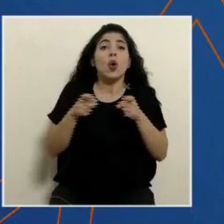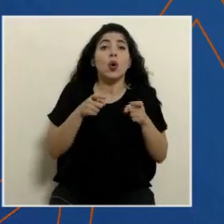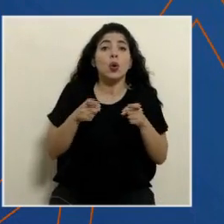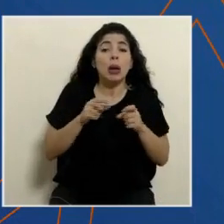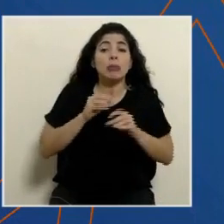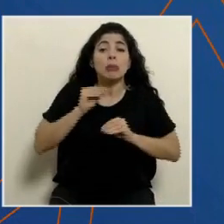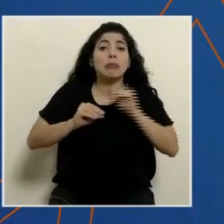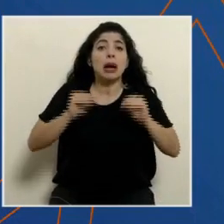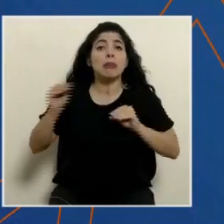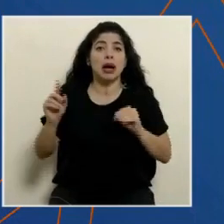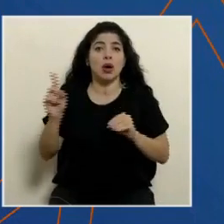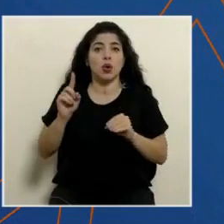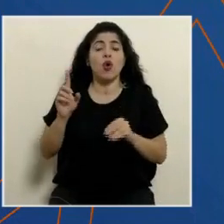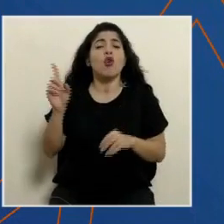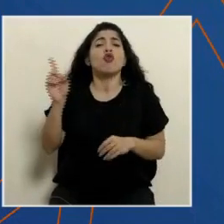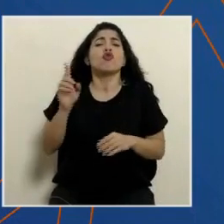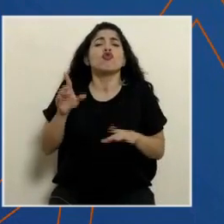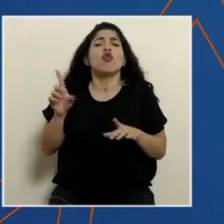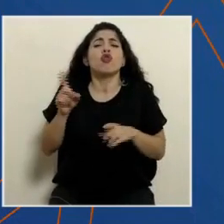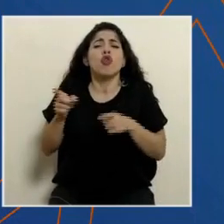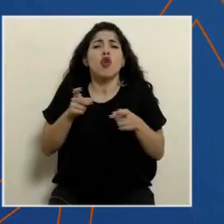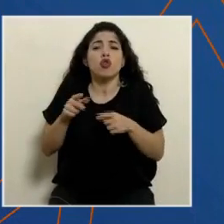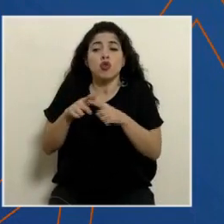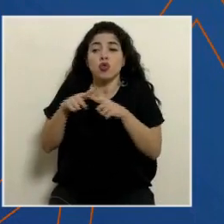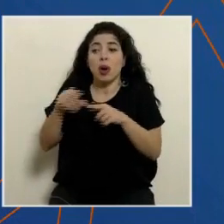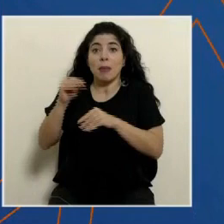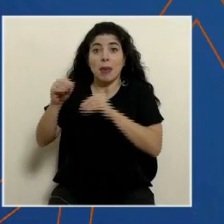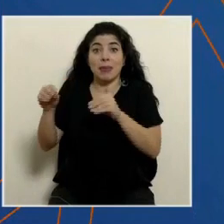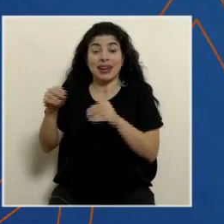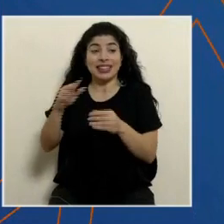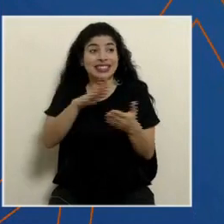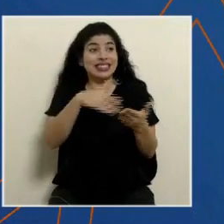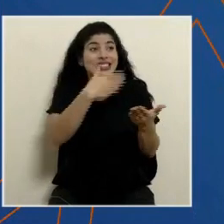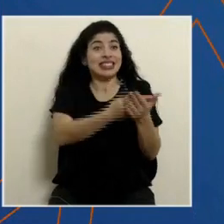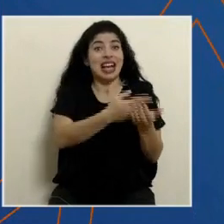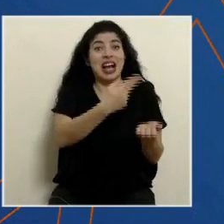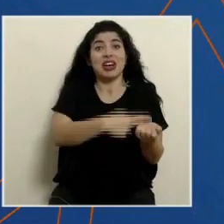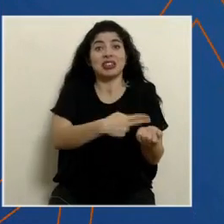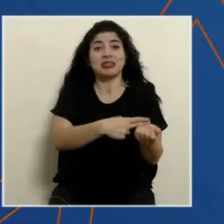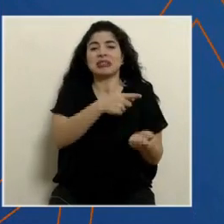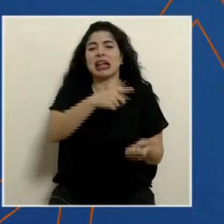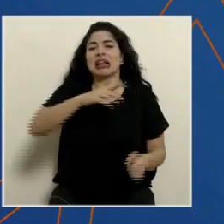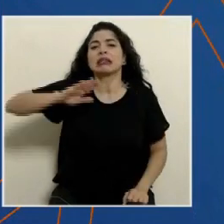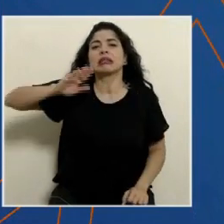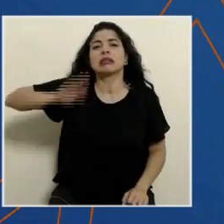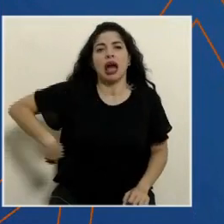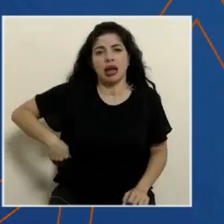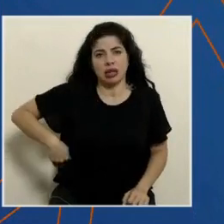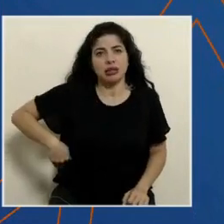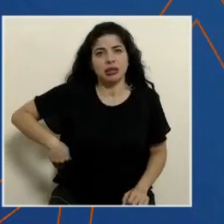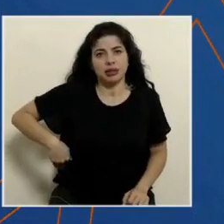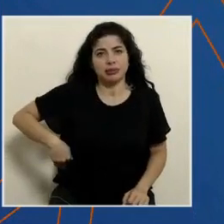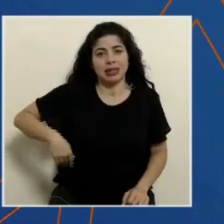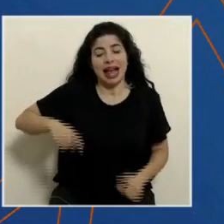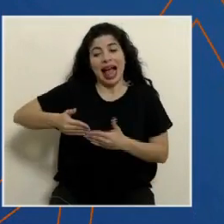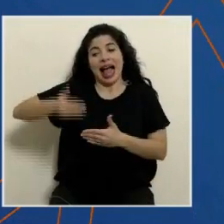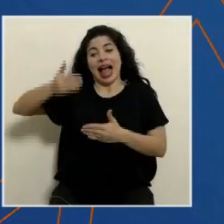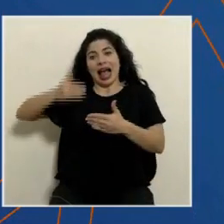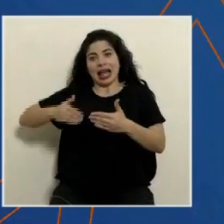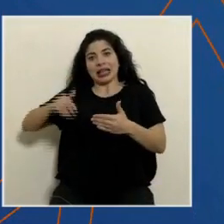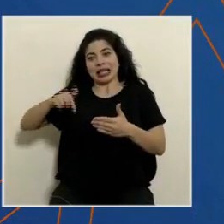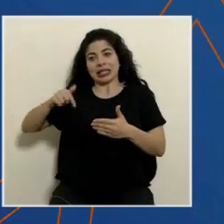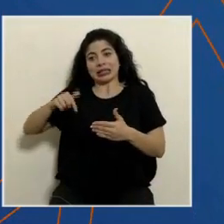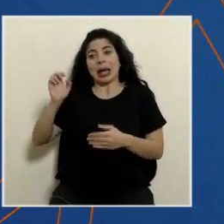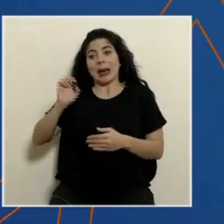transmisión en los sitios donde ocurre. La llegada al hospital ya es un efecto tardío para enfrentar la situación